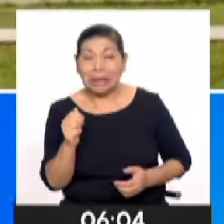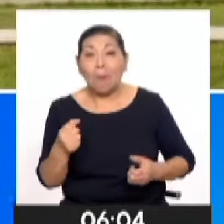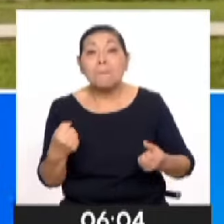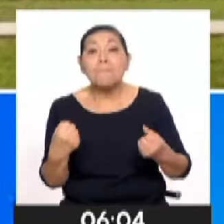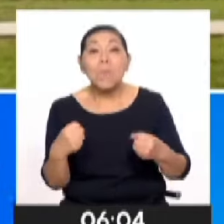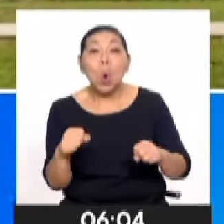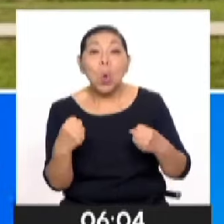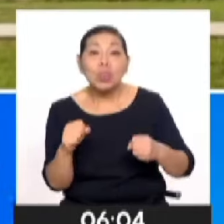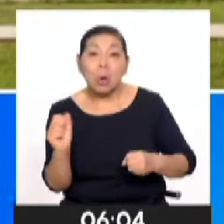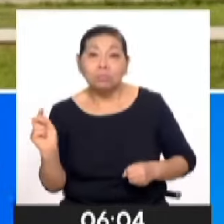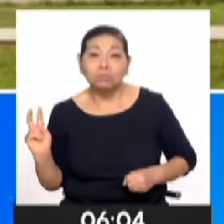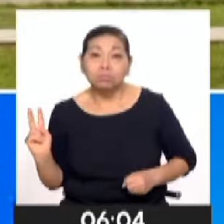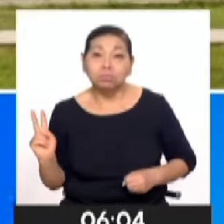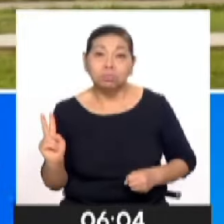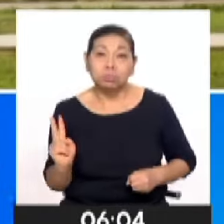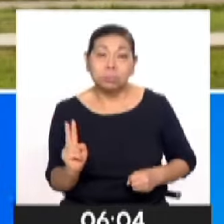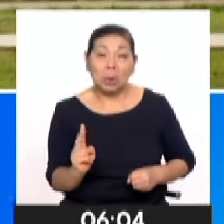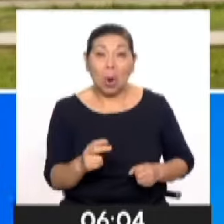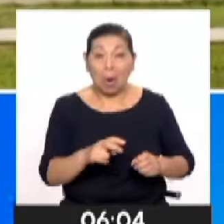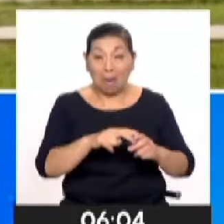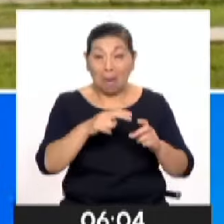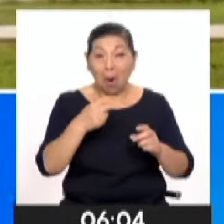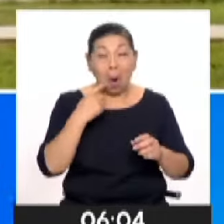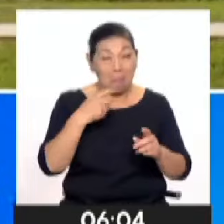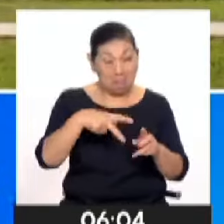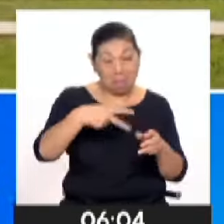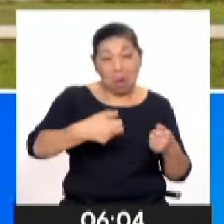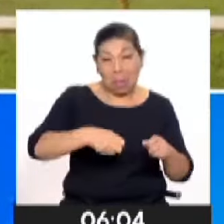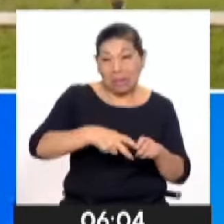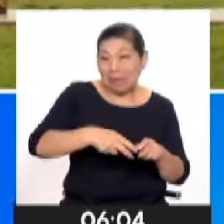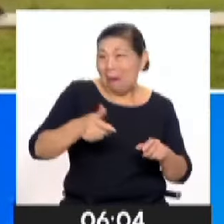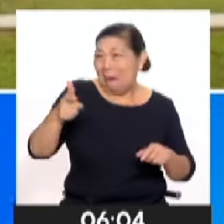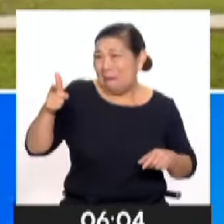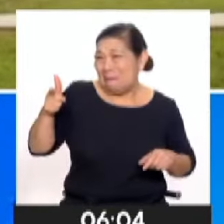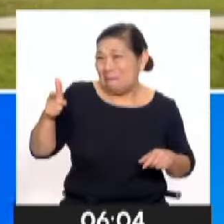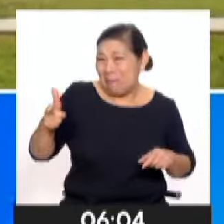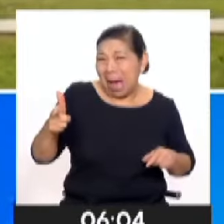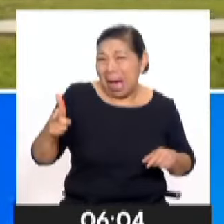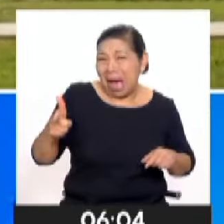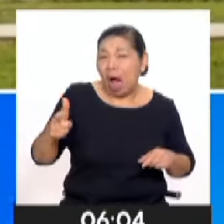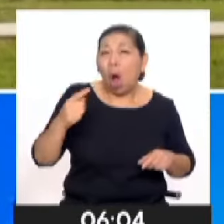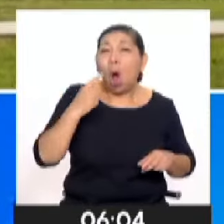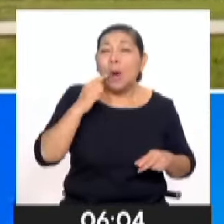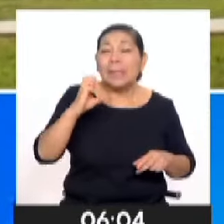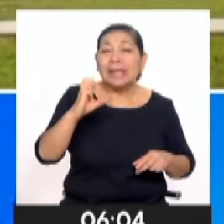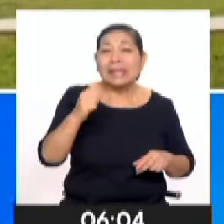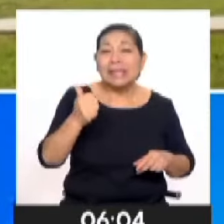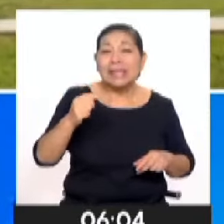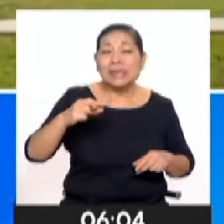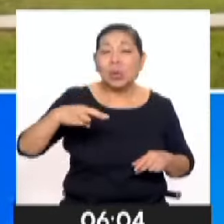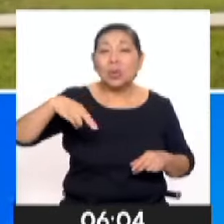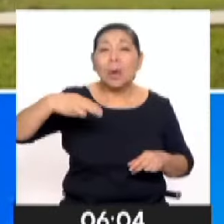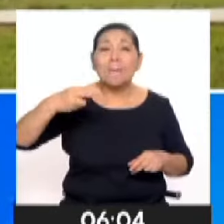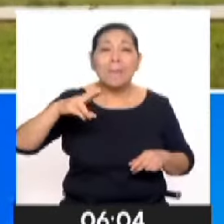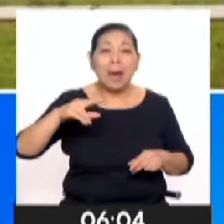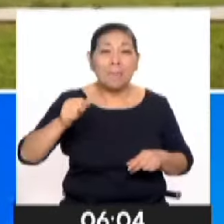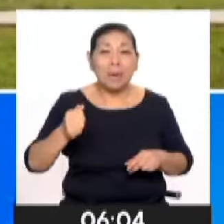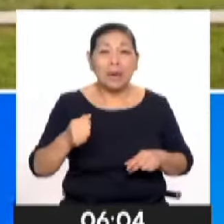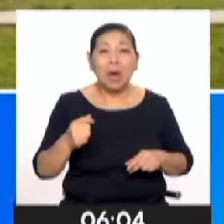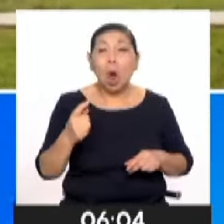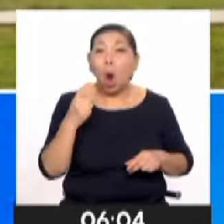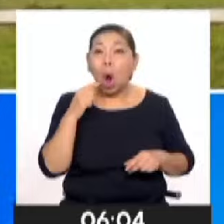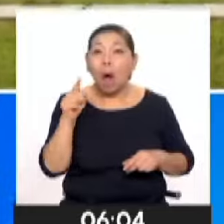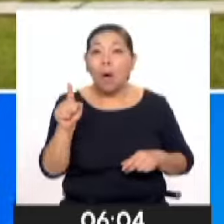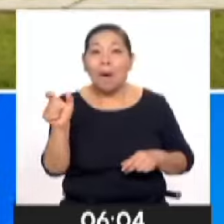Bordo de una moto lineal uno de ellos desciende de la moto y dispara directamente contra César Augusto mamani salas de